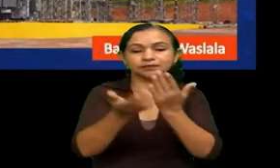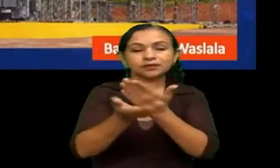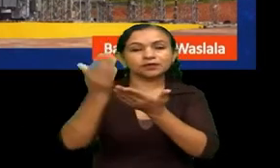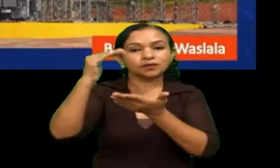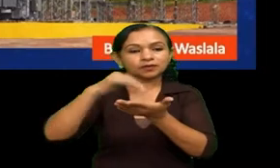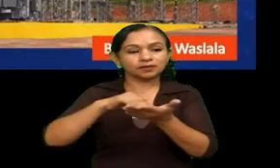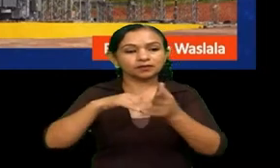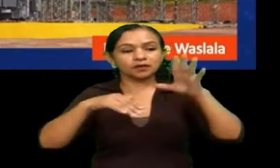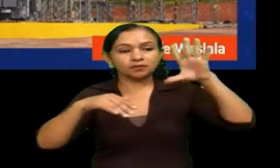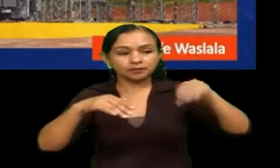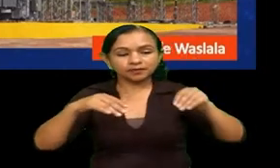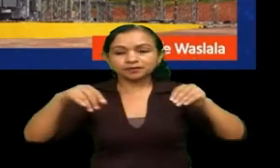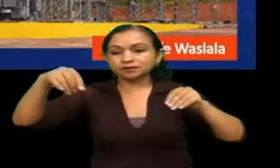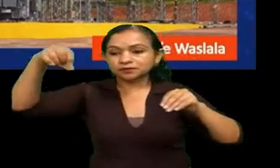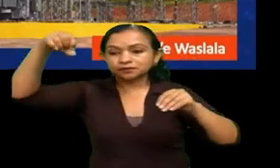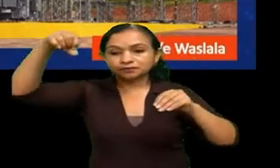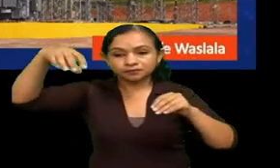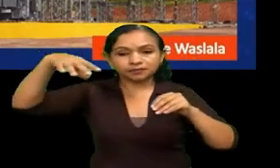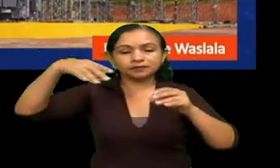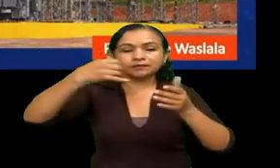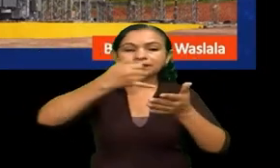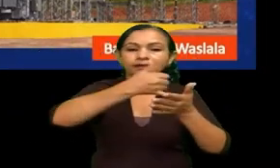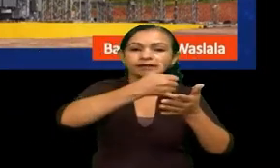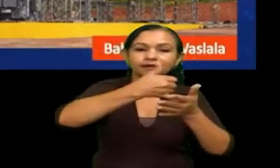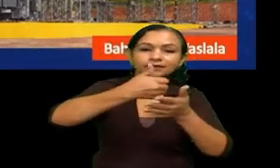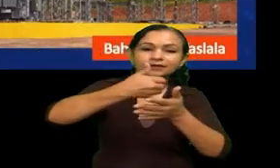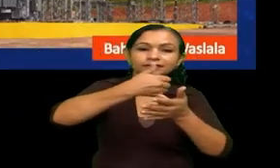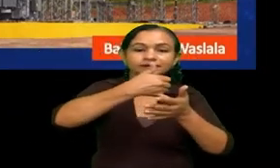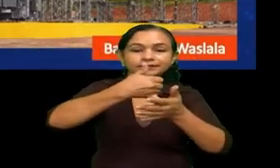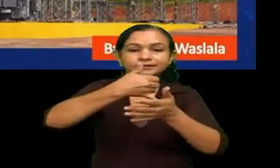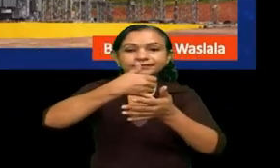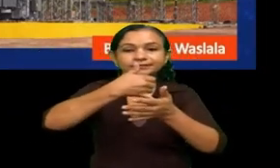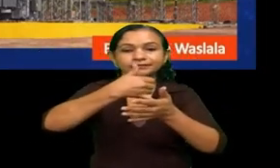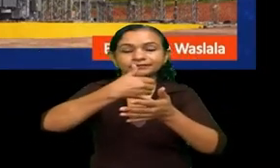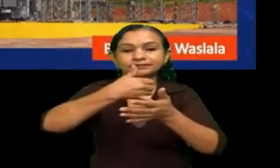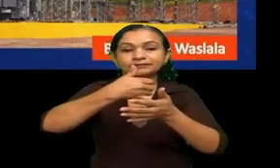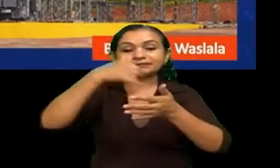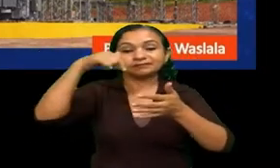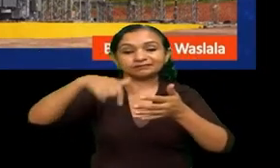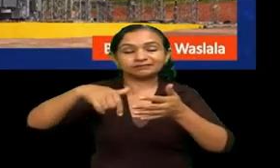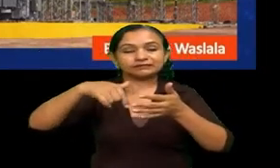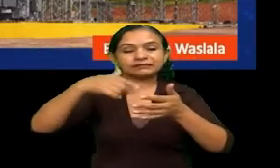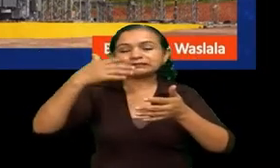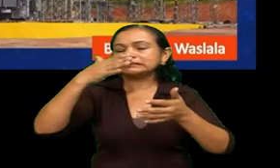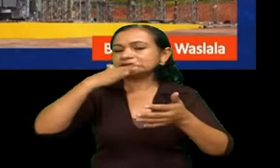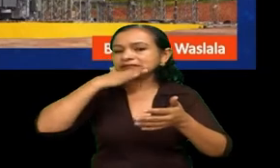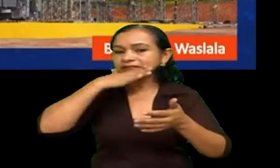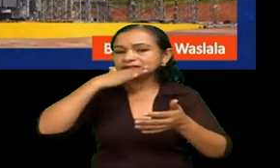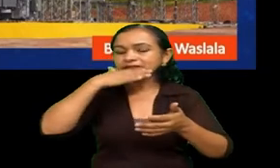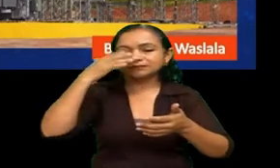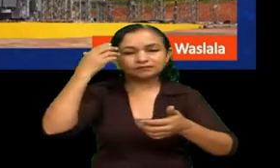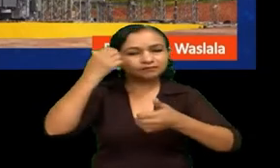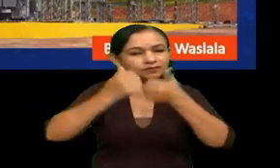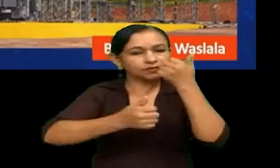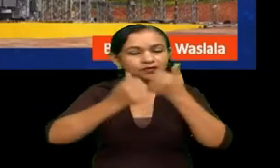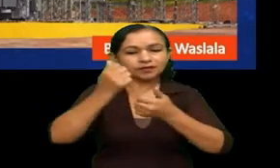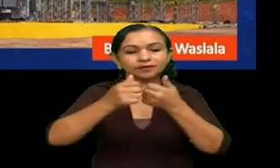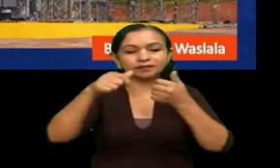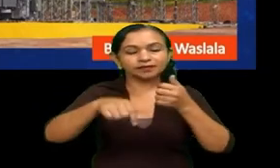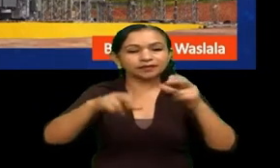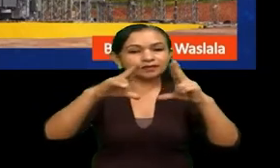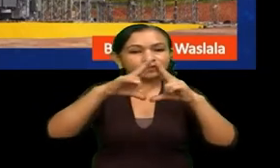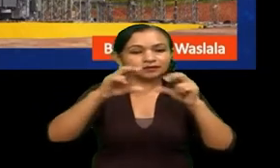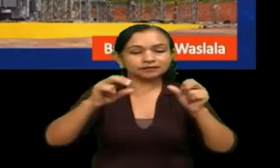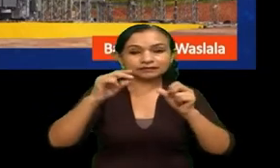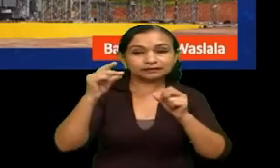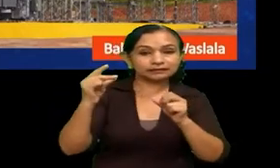Pero si tu sistema estuviera débil, estuviéramos en condiciones bastante críticas. O el proceso de recuperación no se hubiese dado